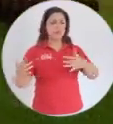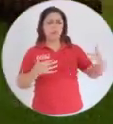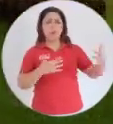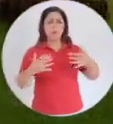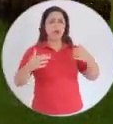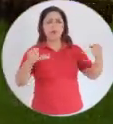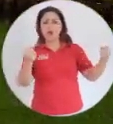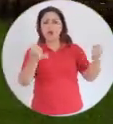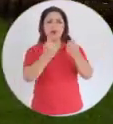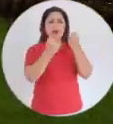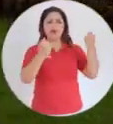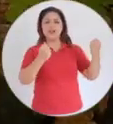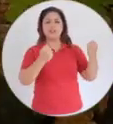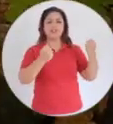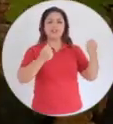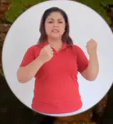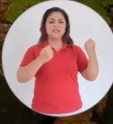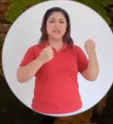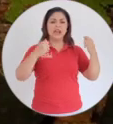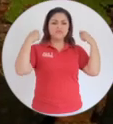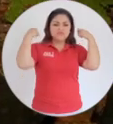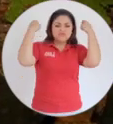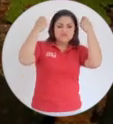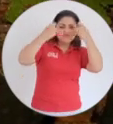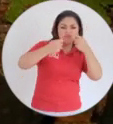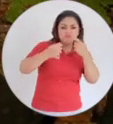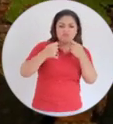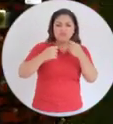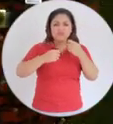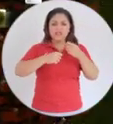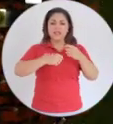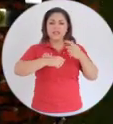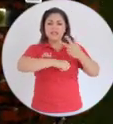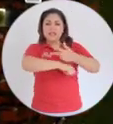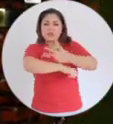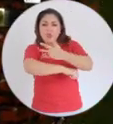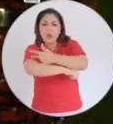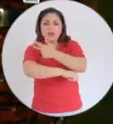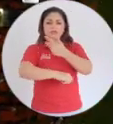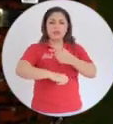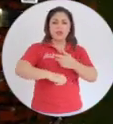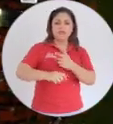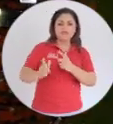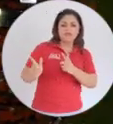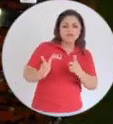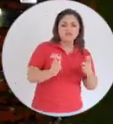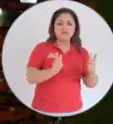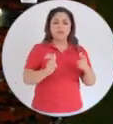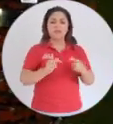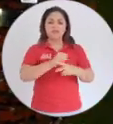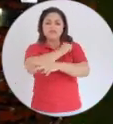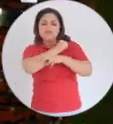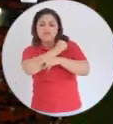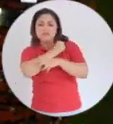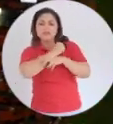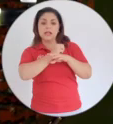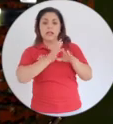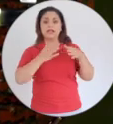delincuencia organizada, porque en El Salvador habían llegado ya al colmo,